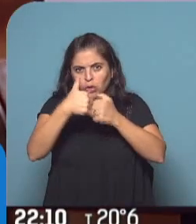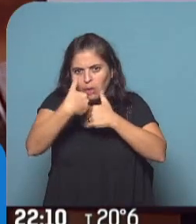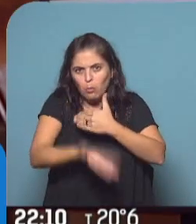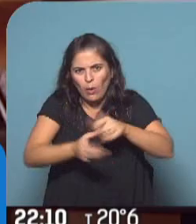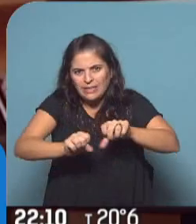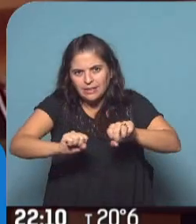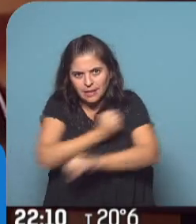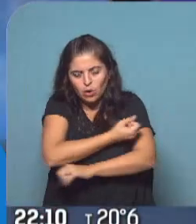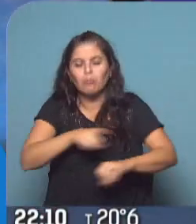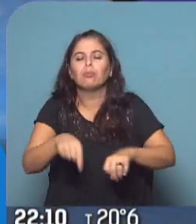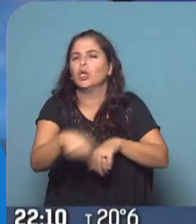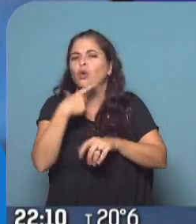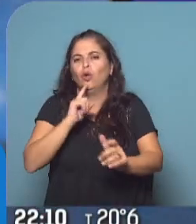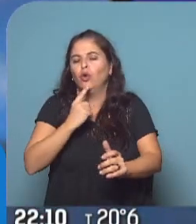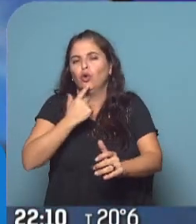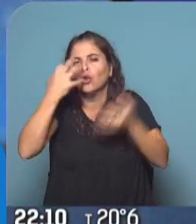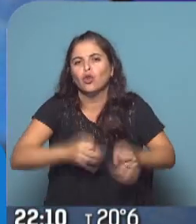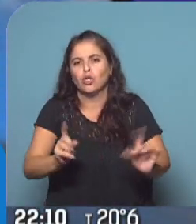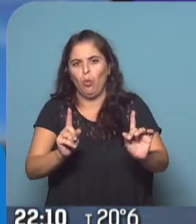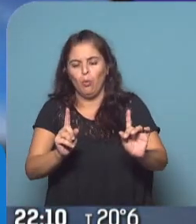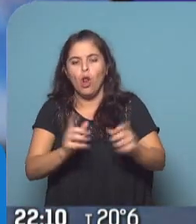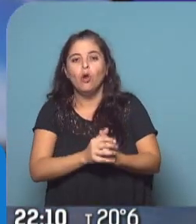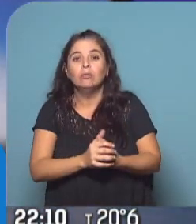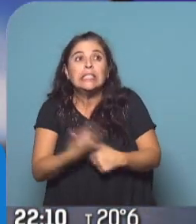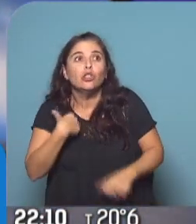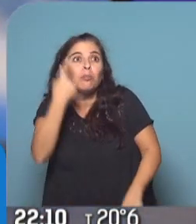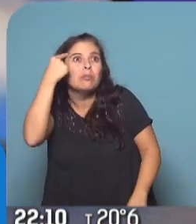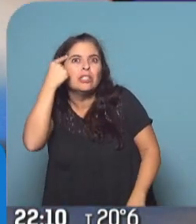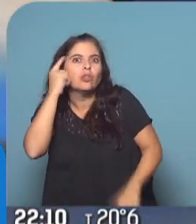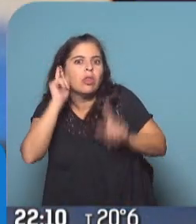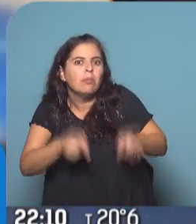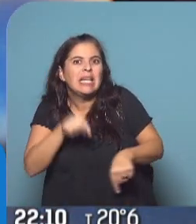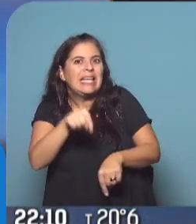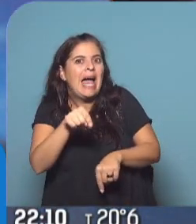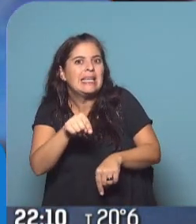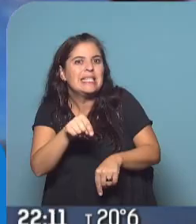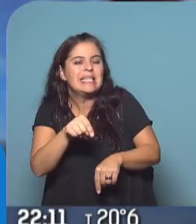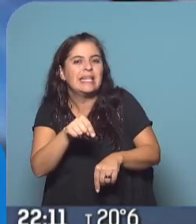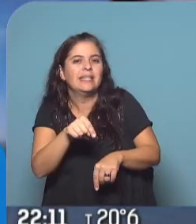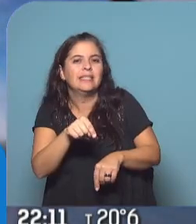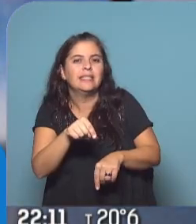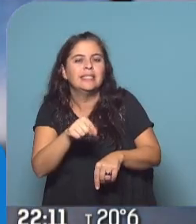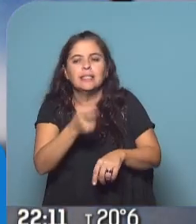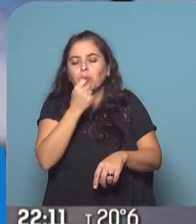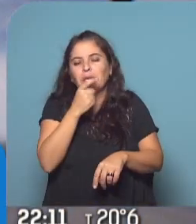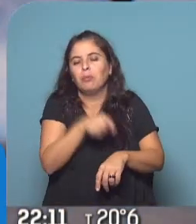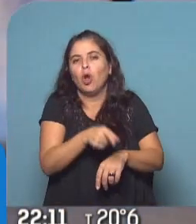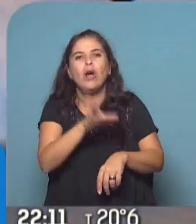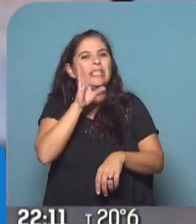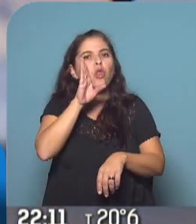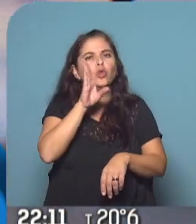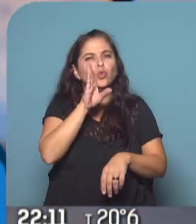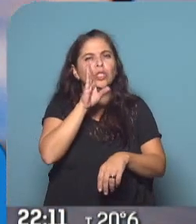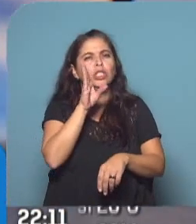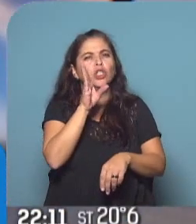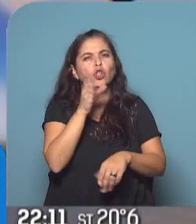al menos de conducta. Sí, yo creo que ahí también creo que para mí no va a convencer la presión económica a Irán. Yo